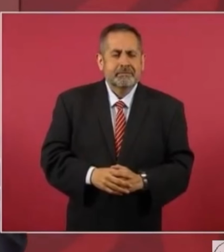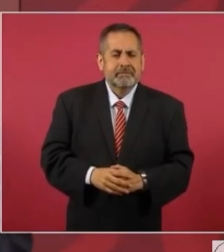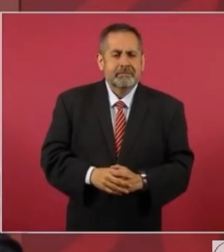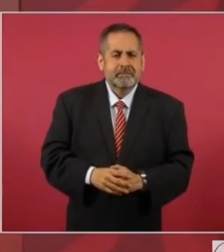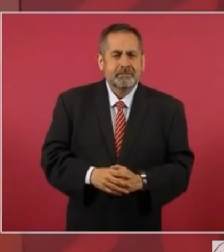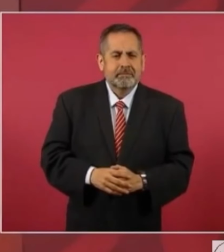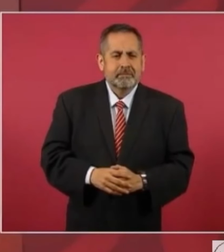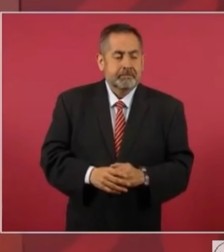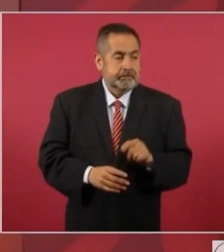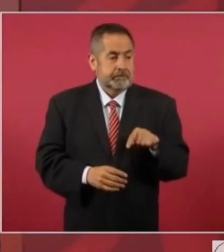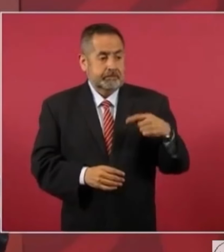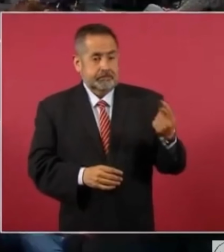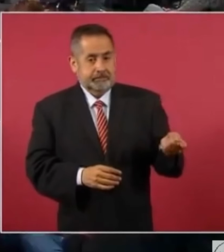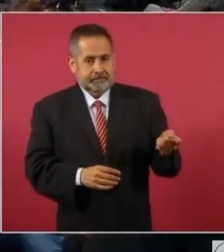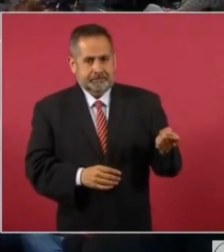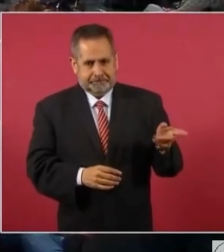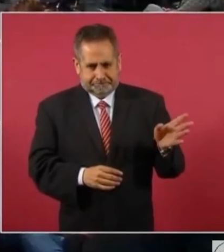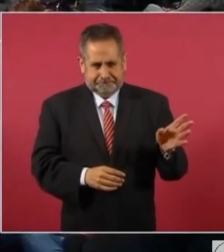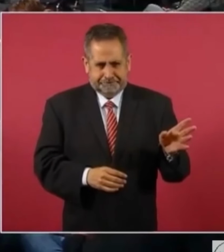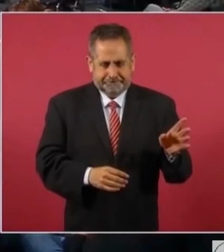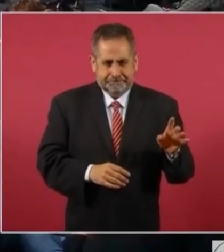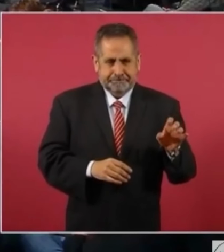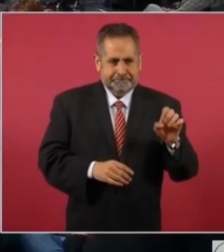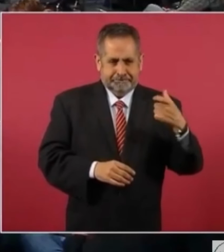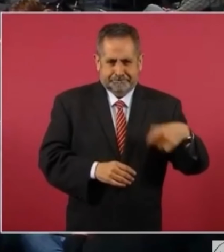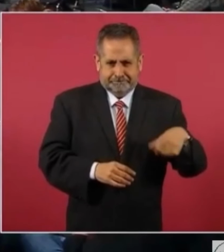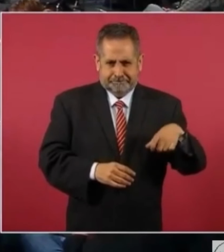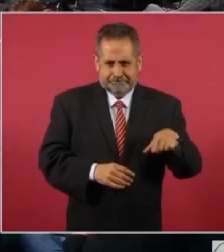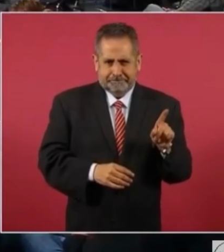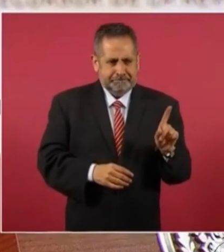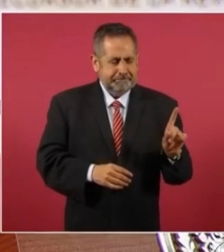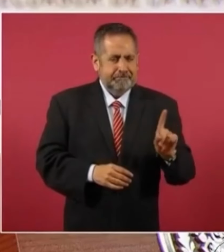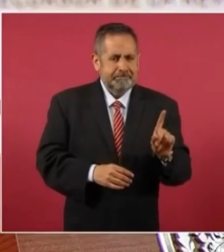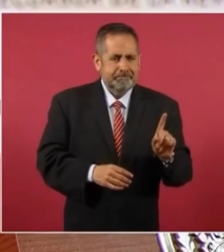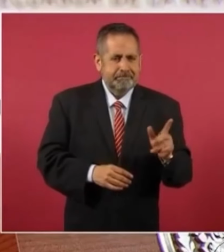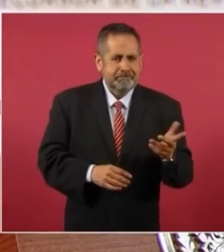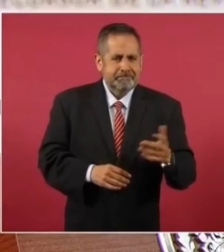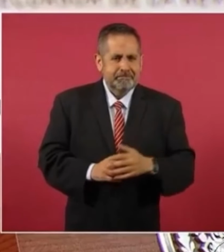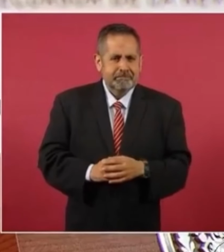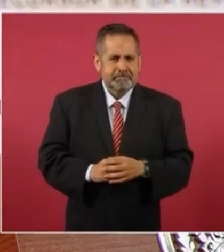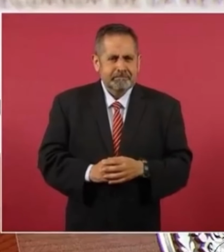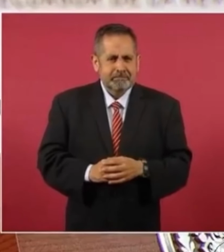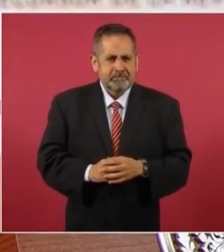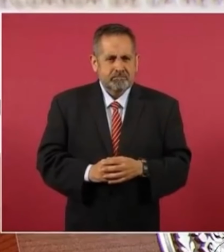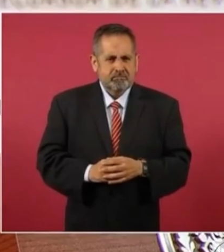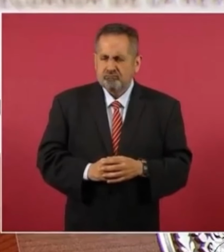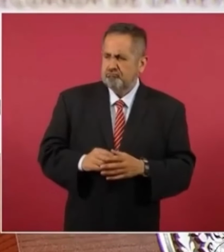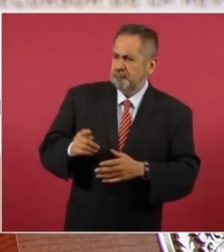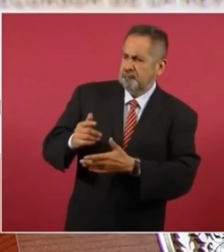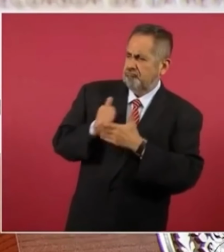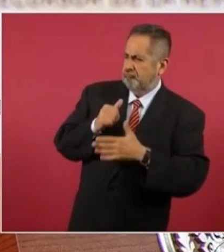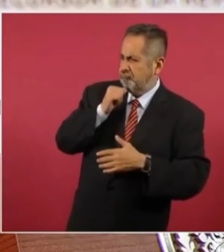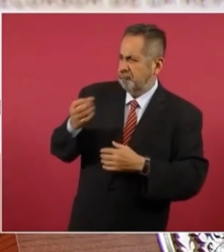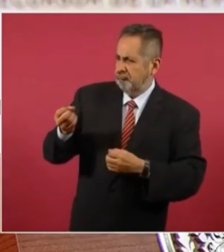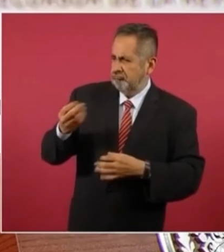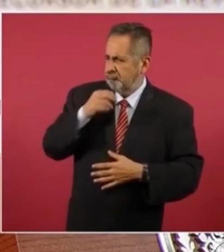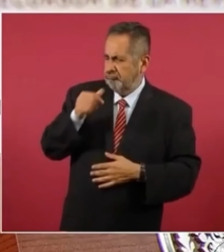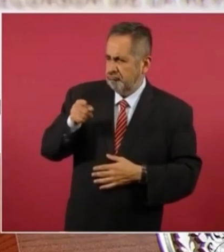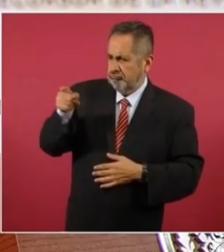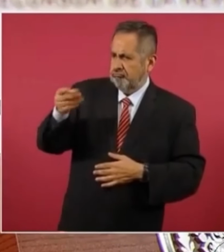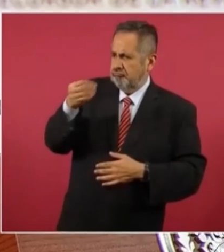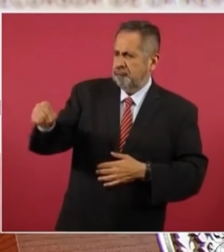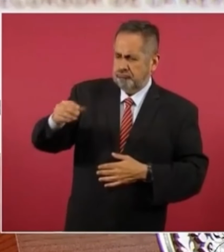La otra señora o el otro señor, pues no me están haciendo ningún favor, son